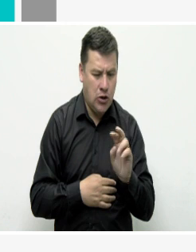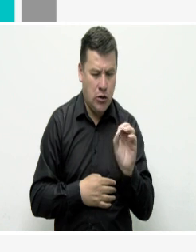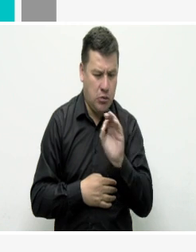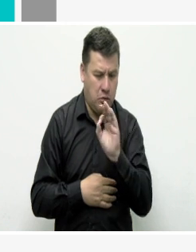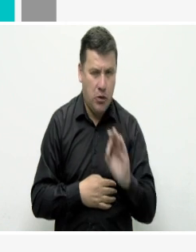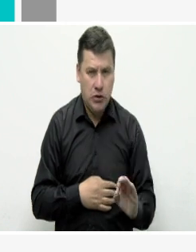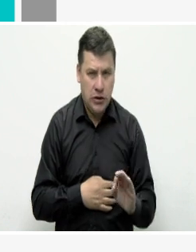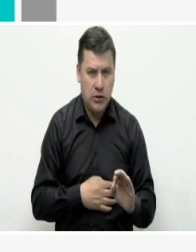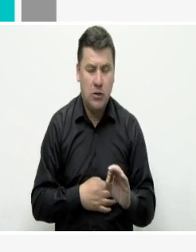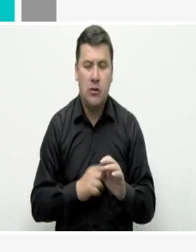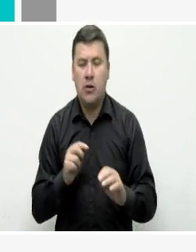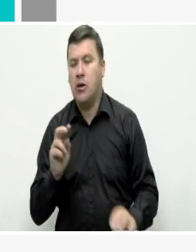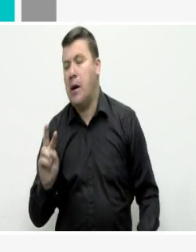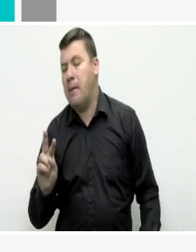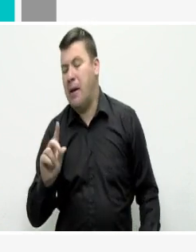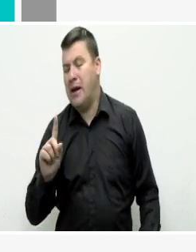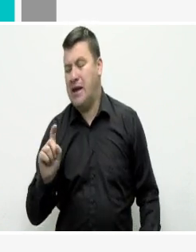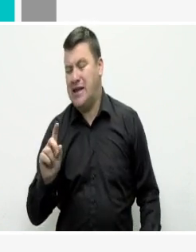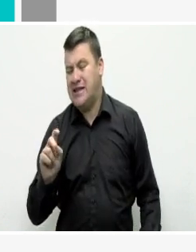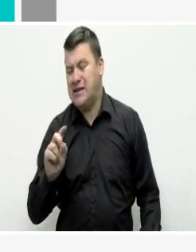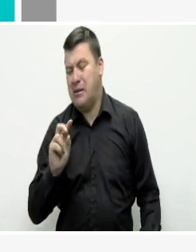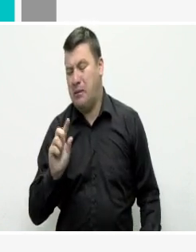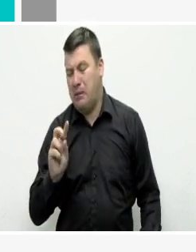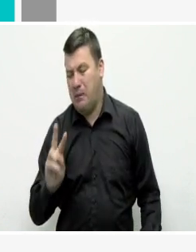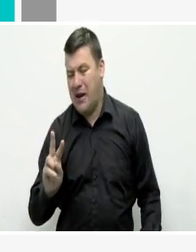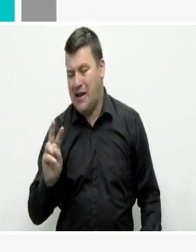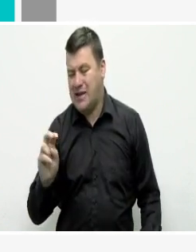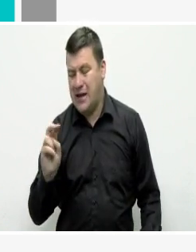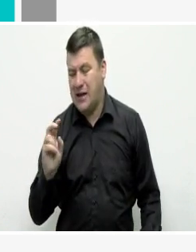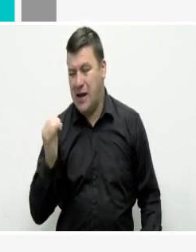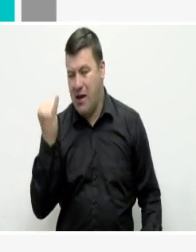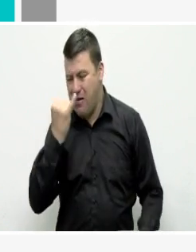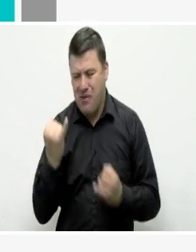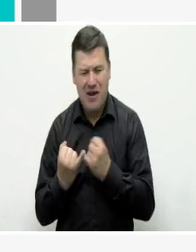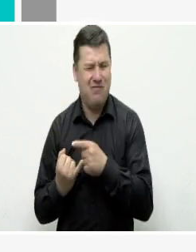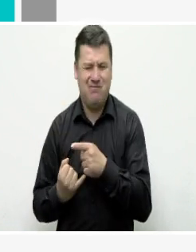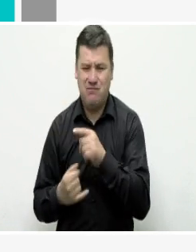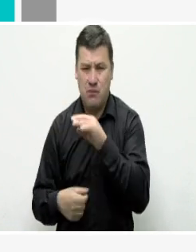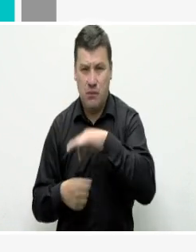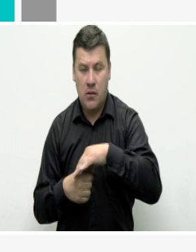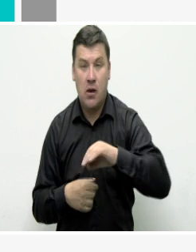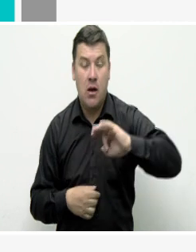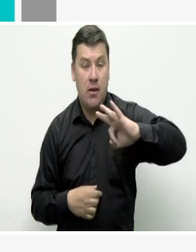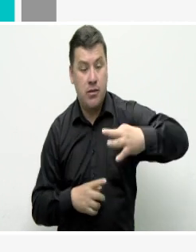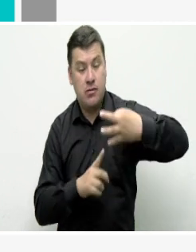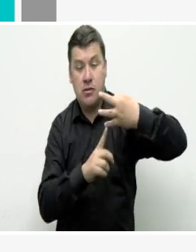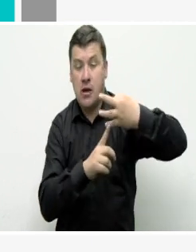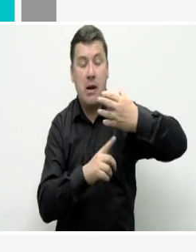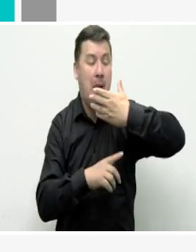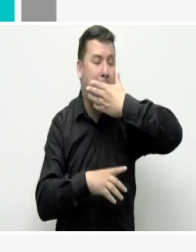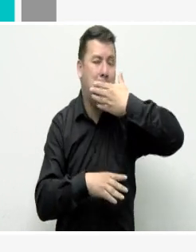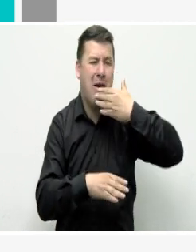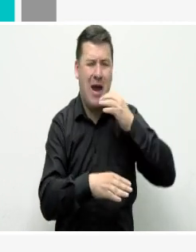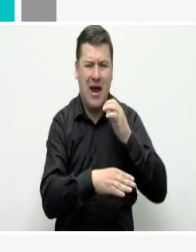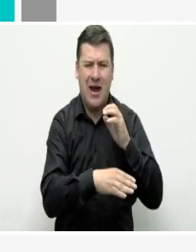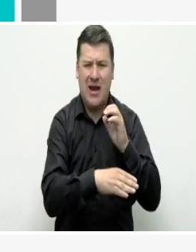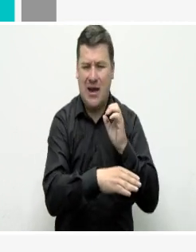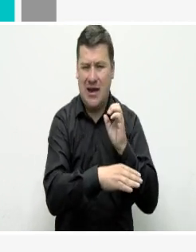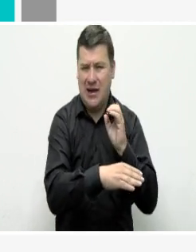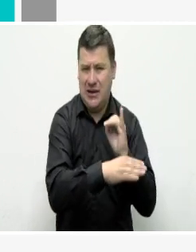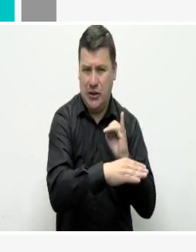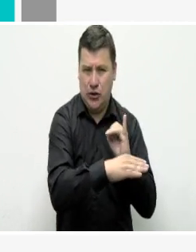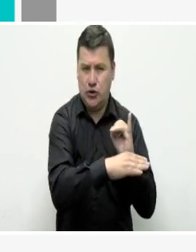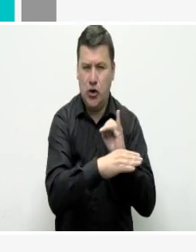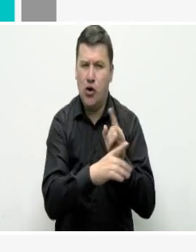imagen desfavorable del 27%. Ocupamos el tercer lugar entre las instituciones públicas en cuanto